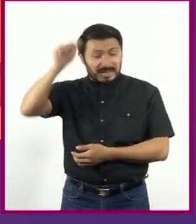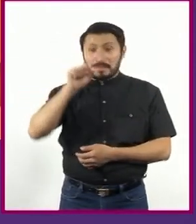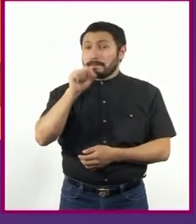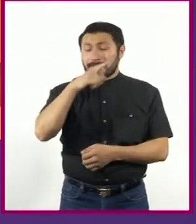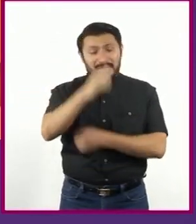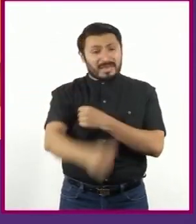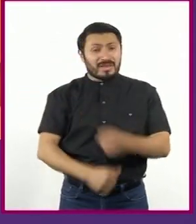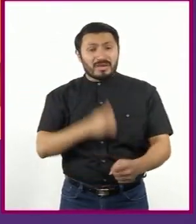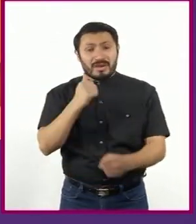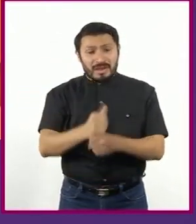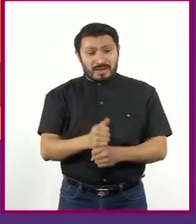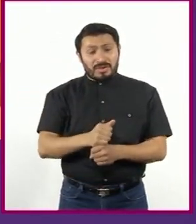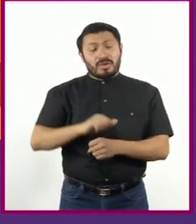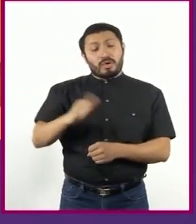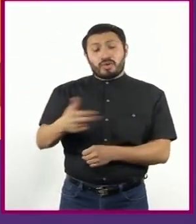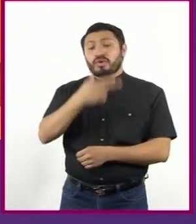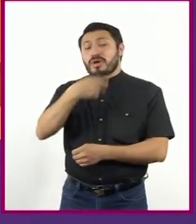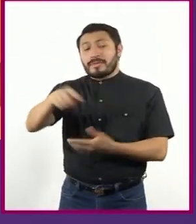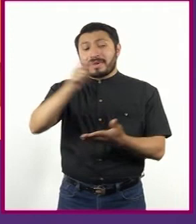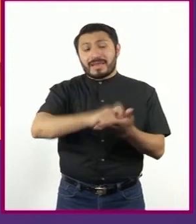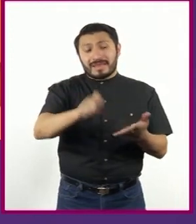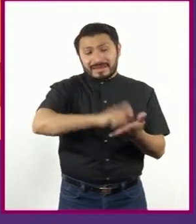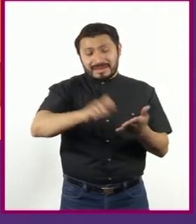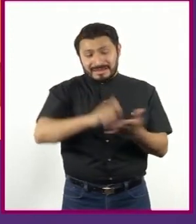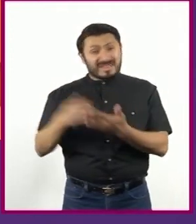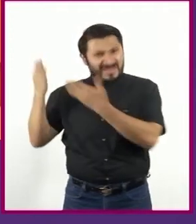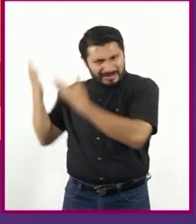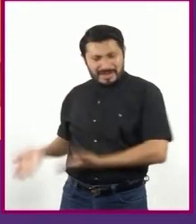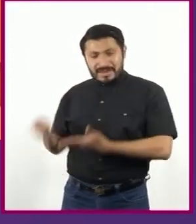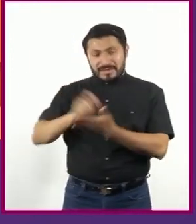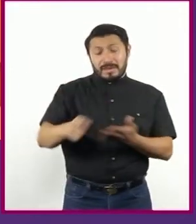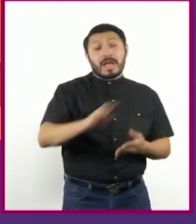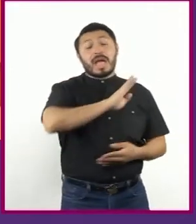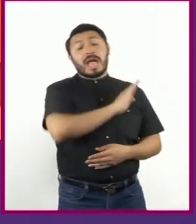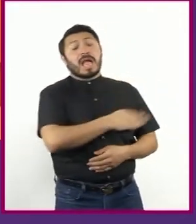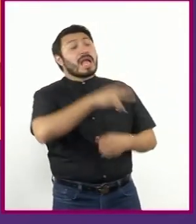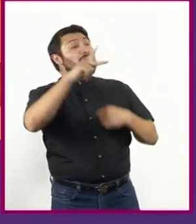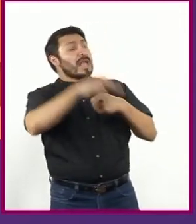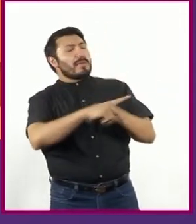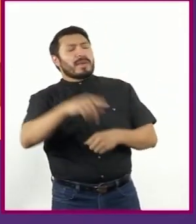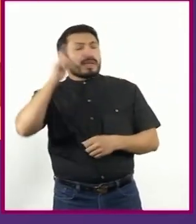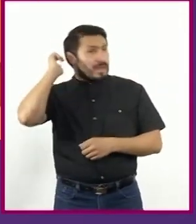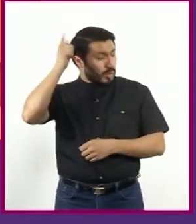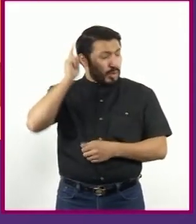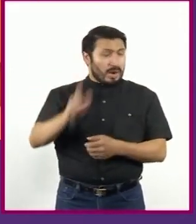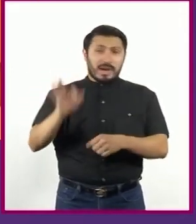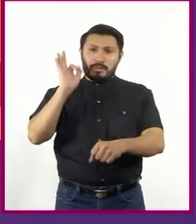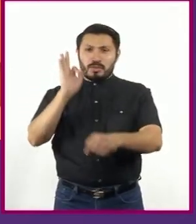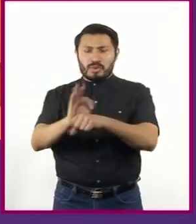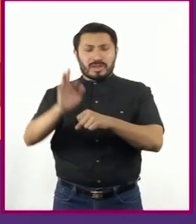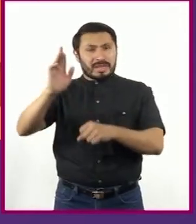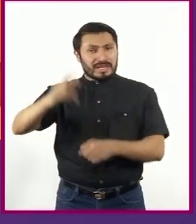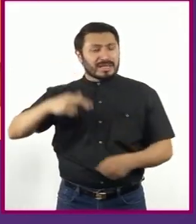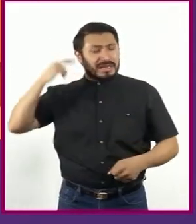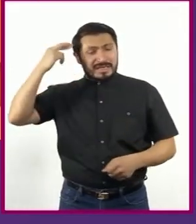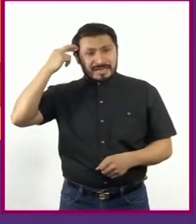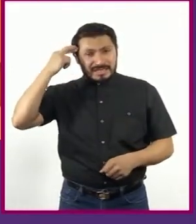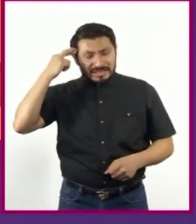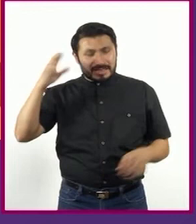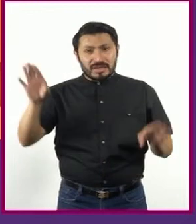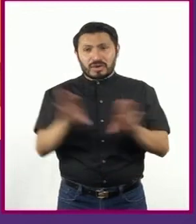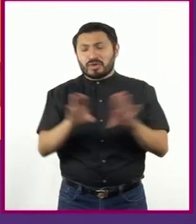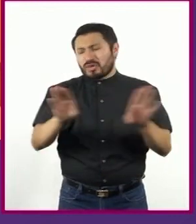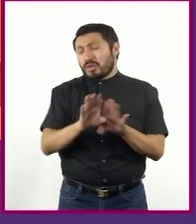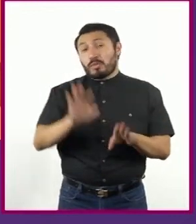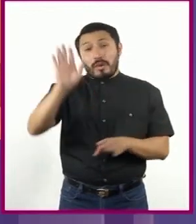Murat escribía a Junot: España espera todo de la protección del emperador, se le espera como al